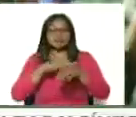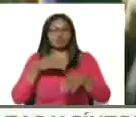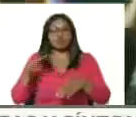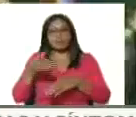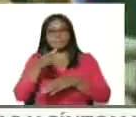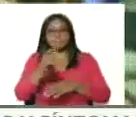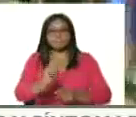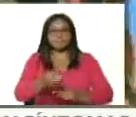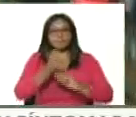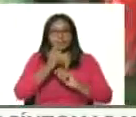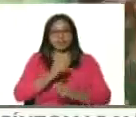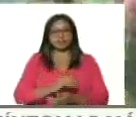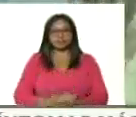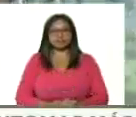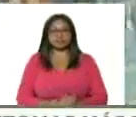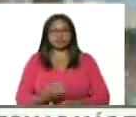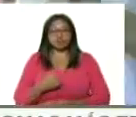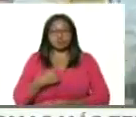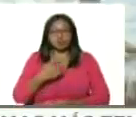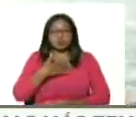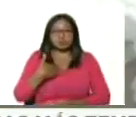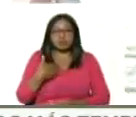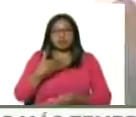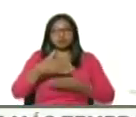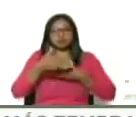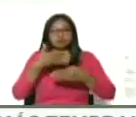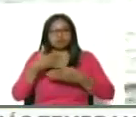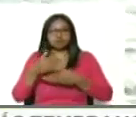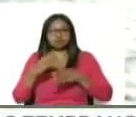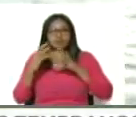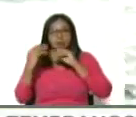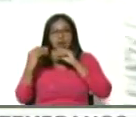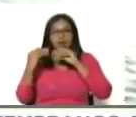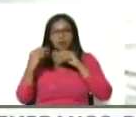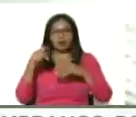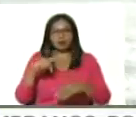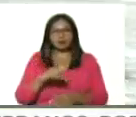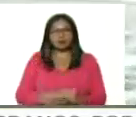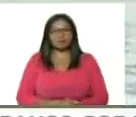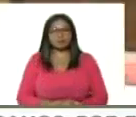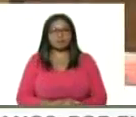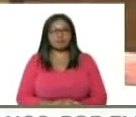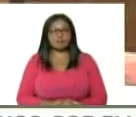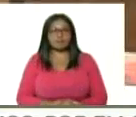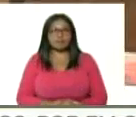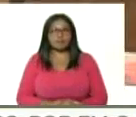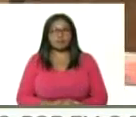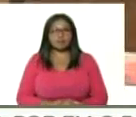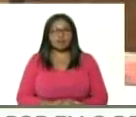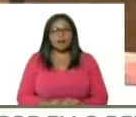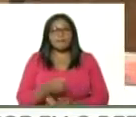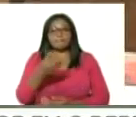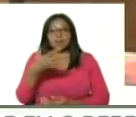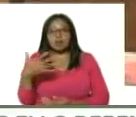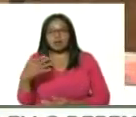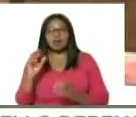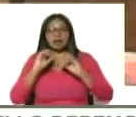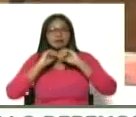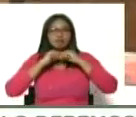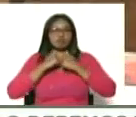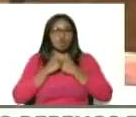Fíjense ustedes, yo quisiera que conversadito entre Luis José, Blanca,